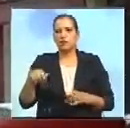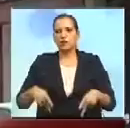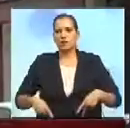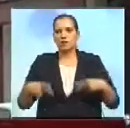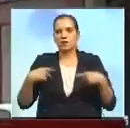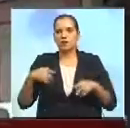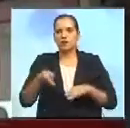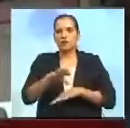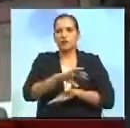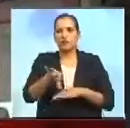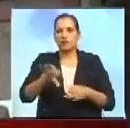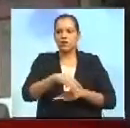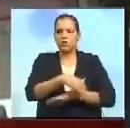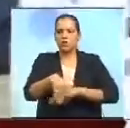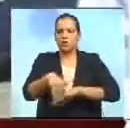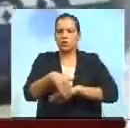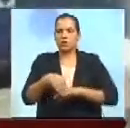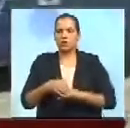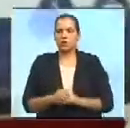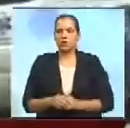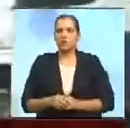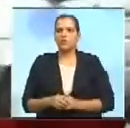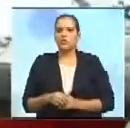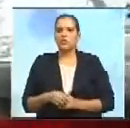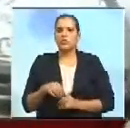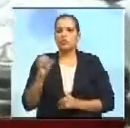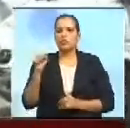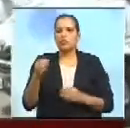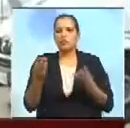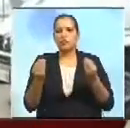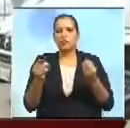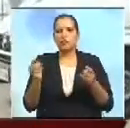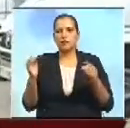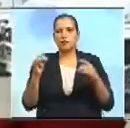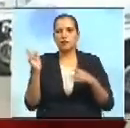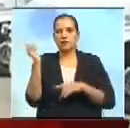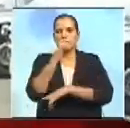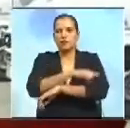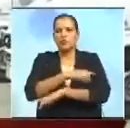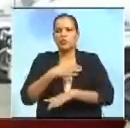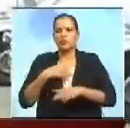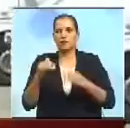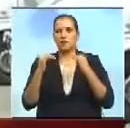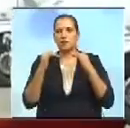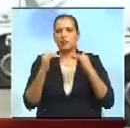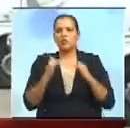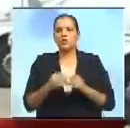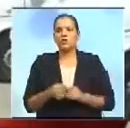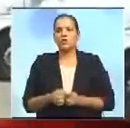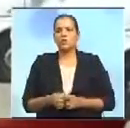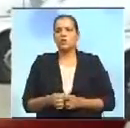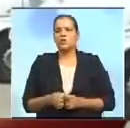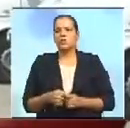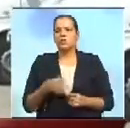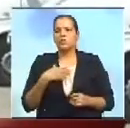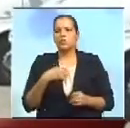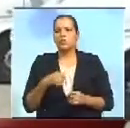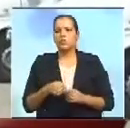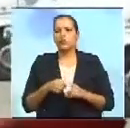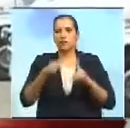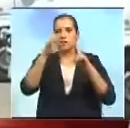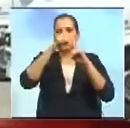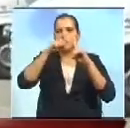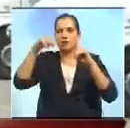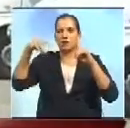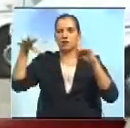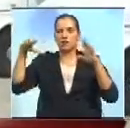zona céntrica del Cantón Esmeraldas. Sí, más en los días de eso, nos tienen con ese problema de explosión ahí